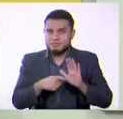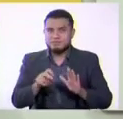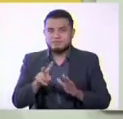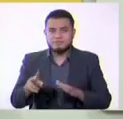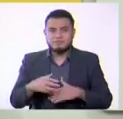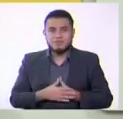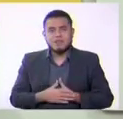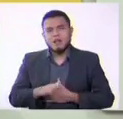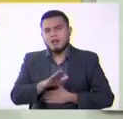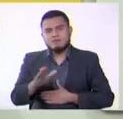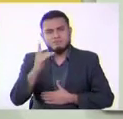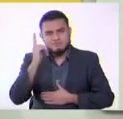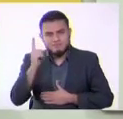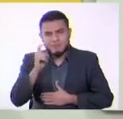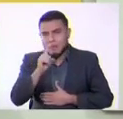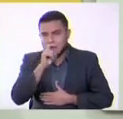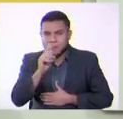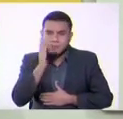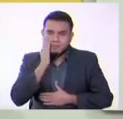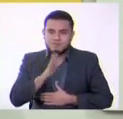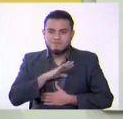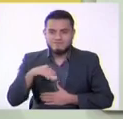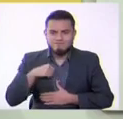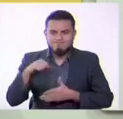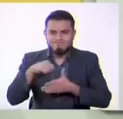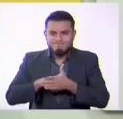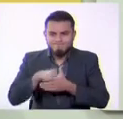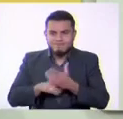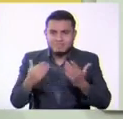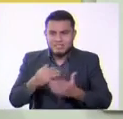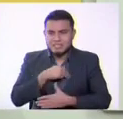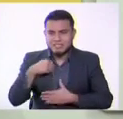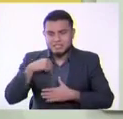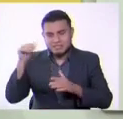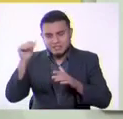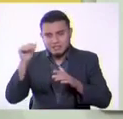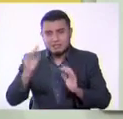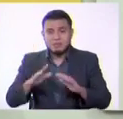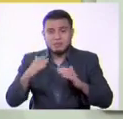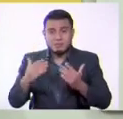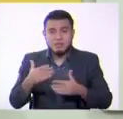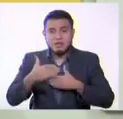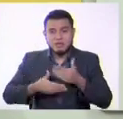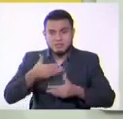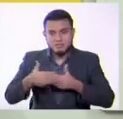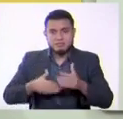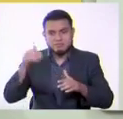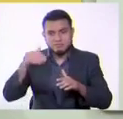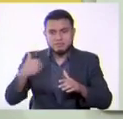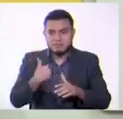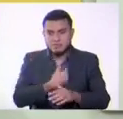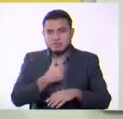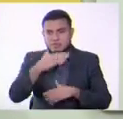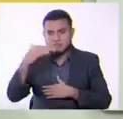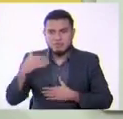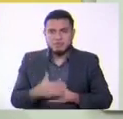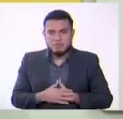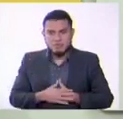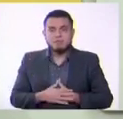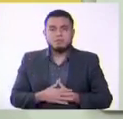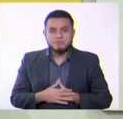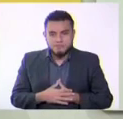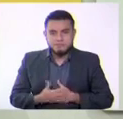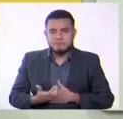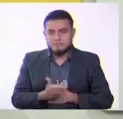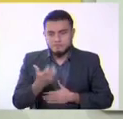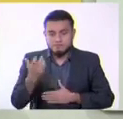sus educadores y a los padres de familia y el esfuerzo que hace el Ministerio de Educación para mantener el proceso educativo en nuestro país. Efectivamente, vamos a hablar